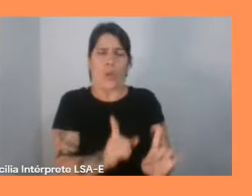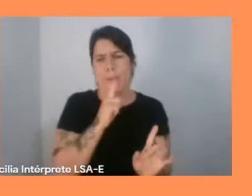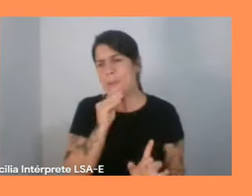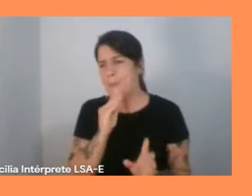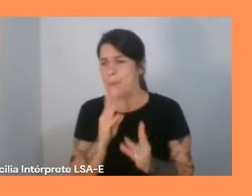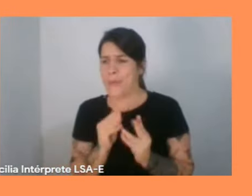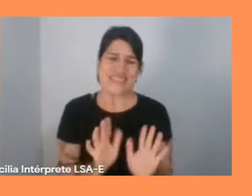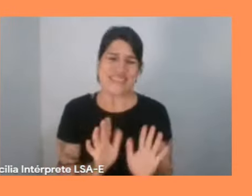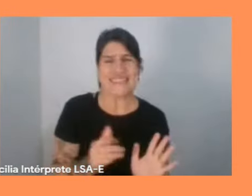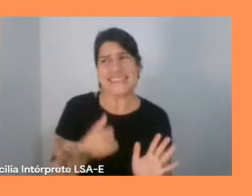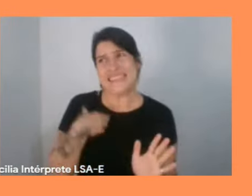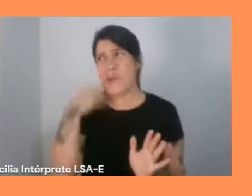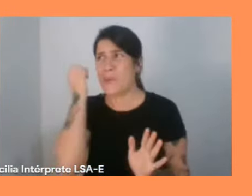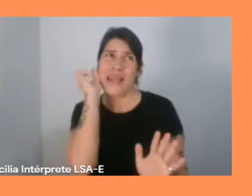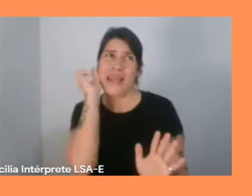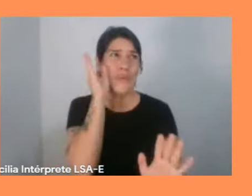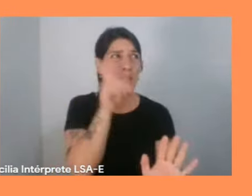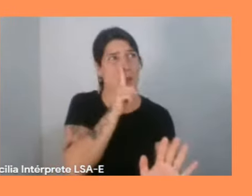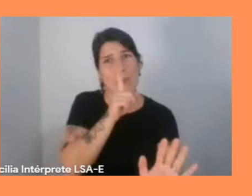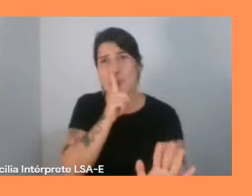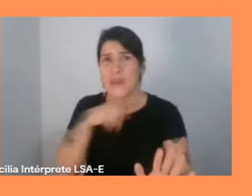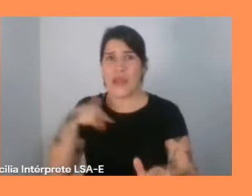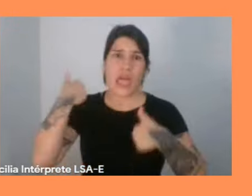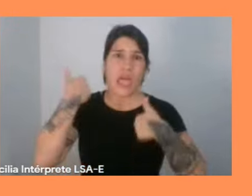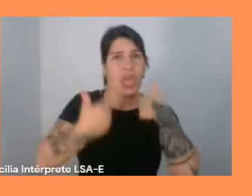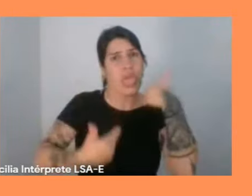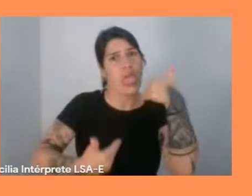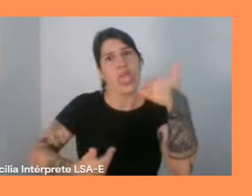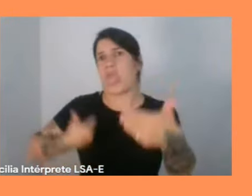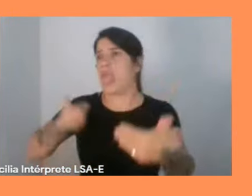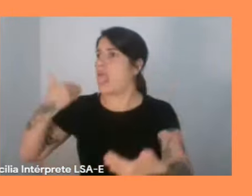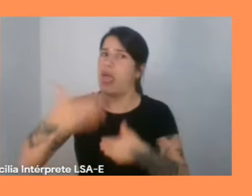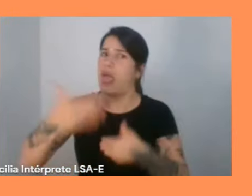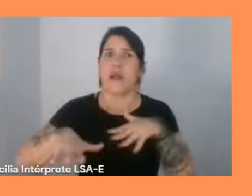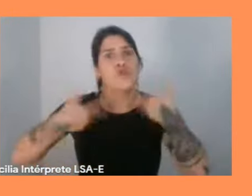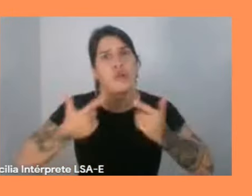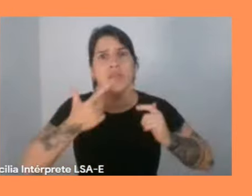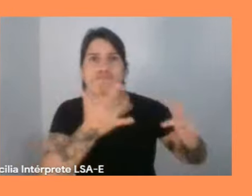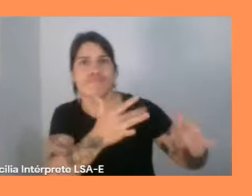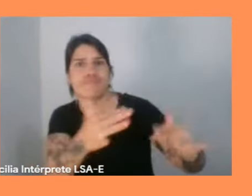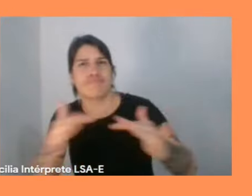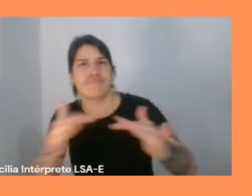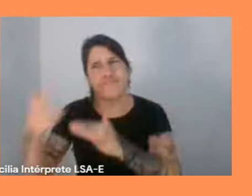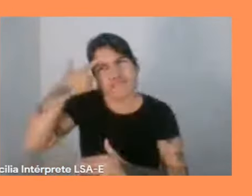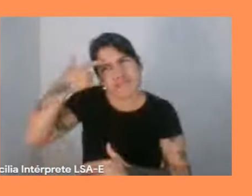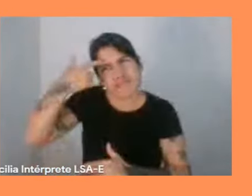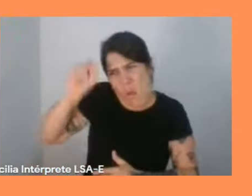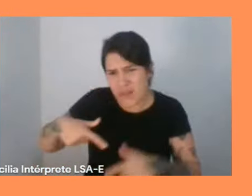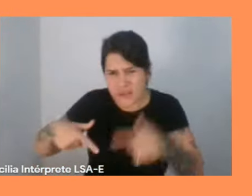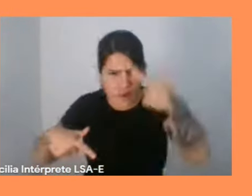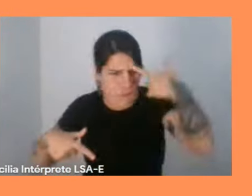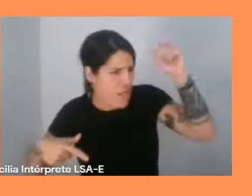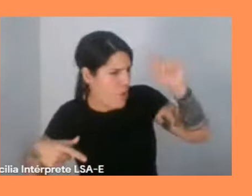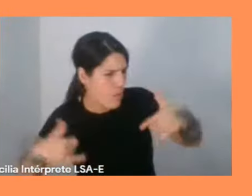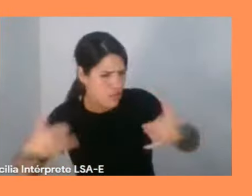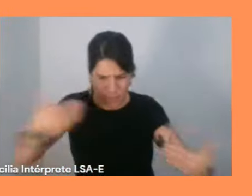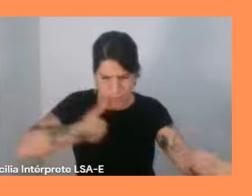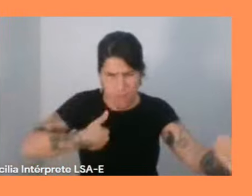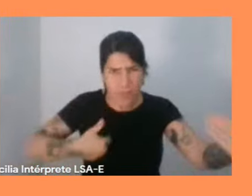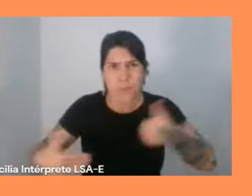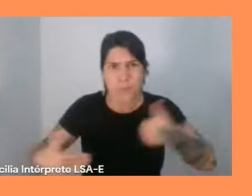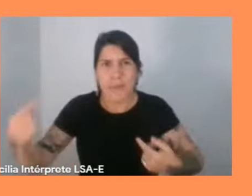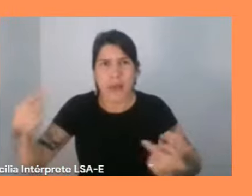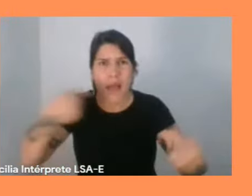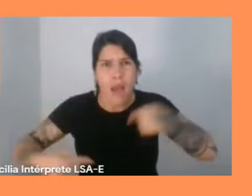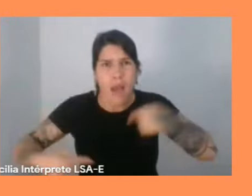y prejuicios que limitan el acceso, ejercicio y goce de nuestros derechos. La